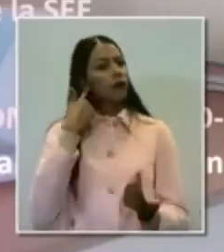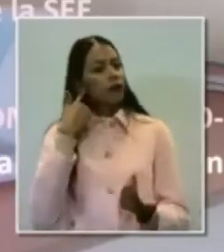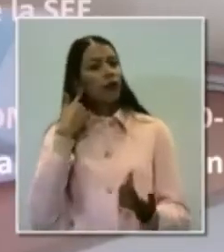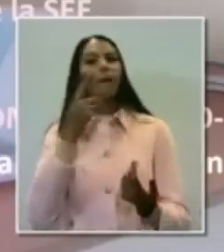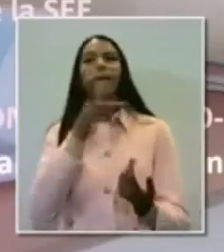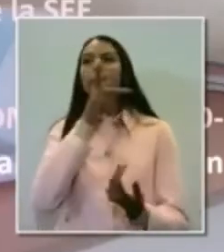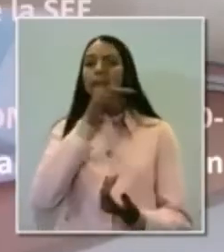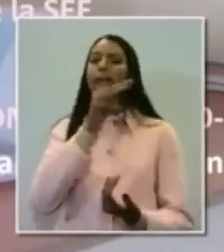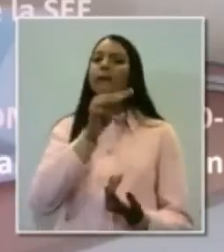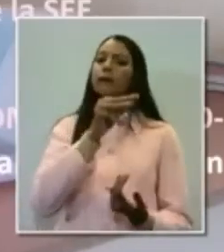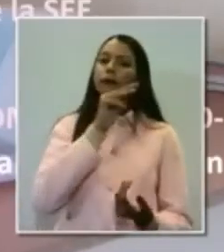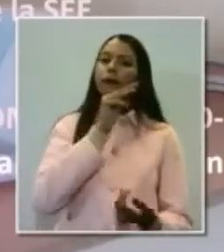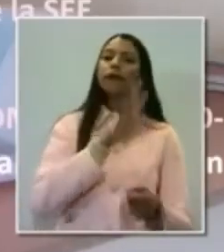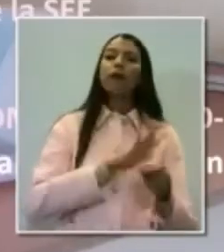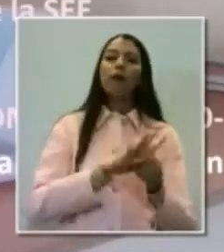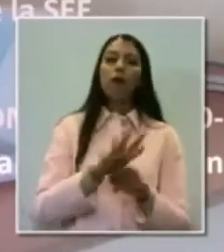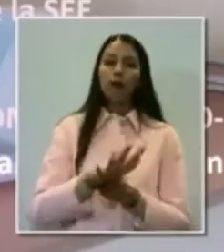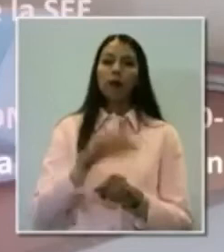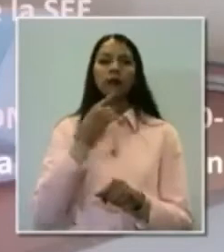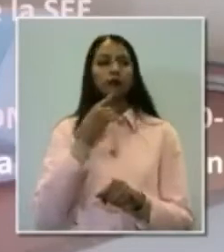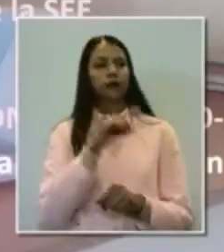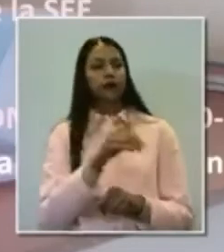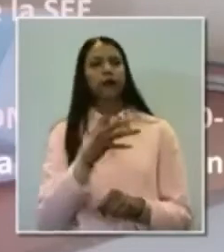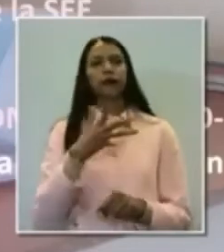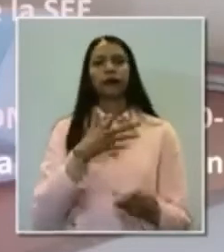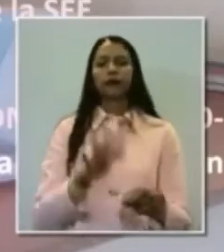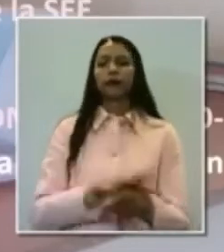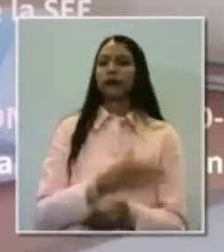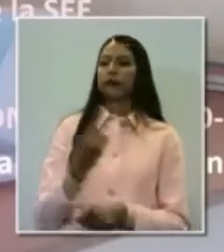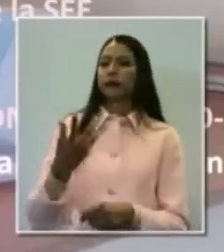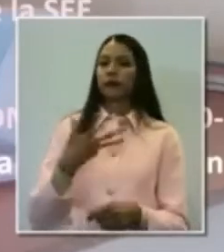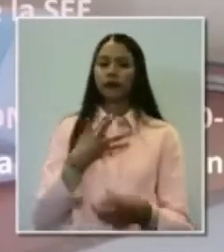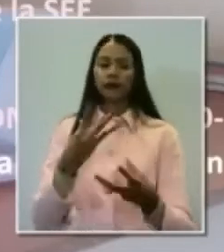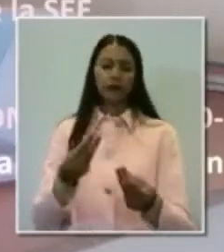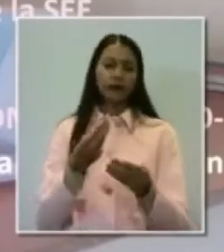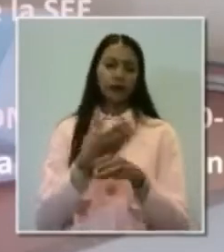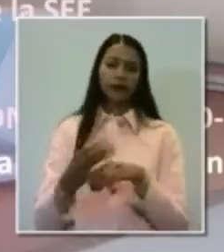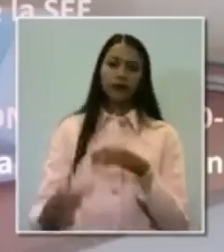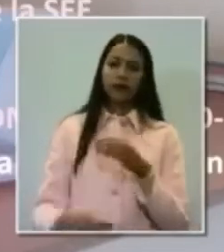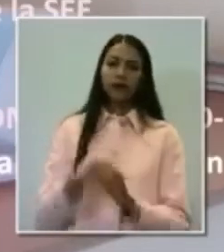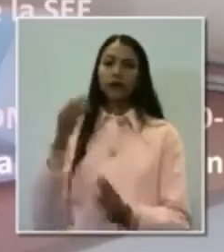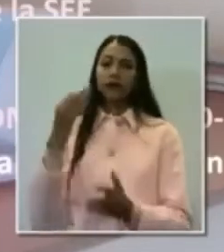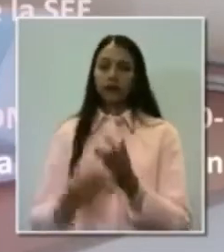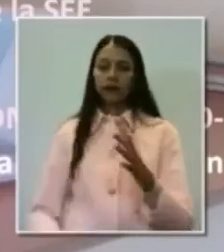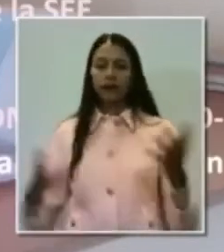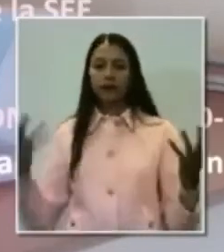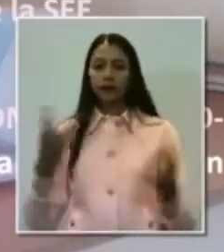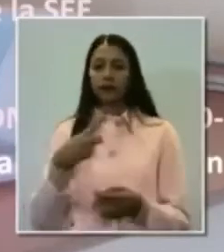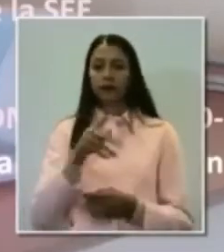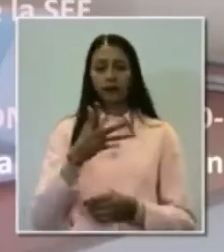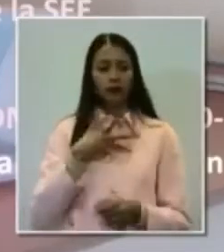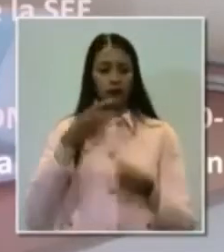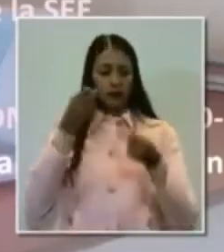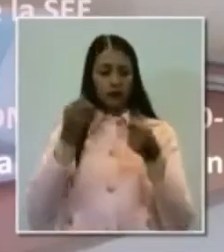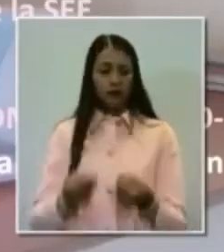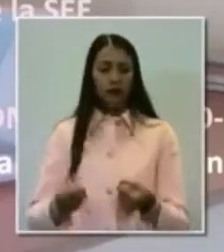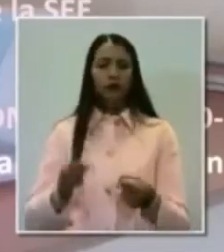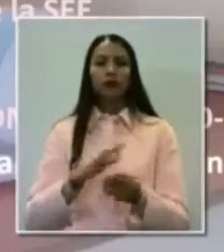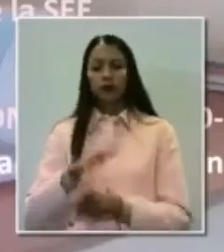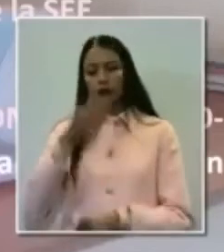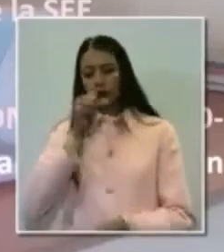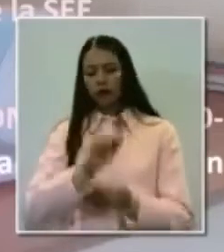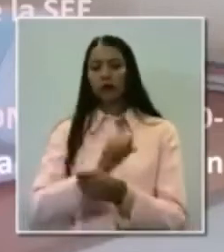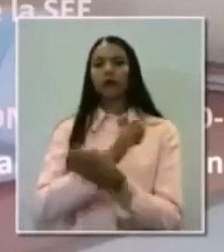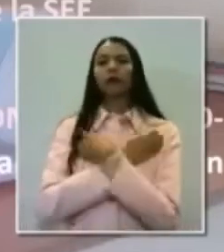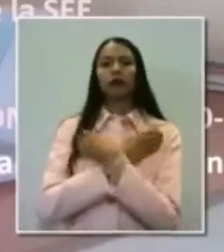familia en las quejas que tienen, porque hay muchas cosas que hacen falta por hacer, pero que tengan la certeza de que en la